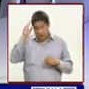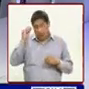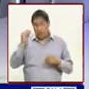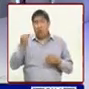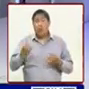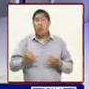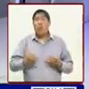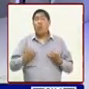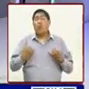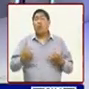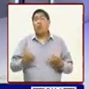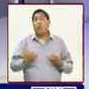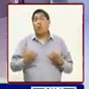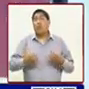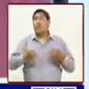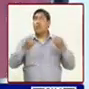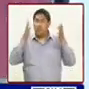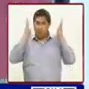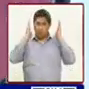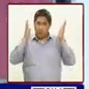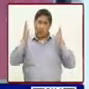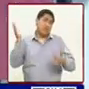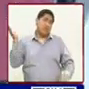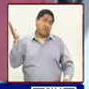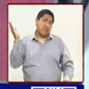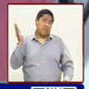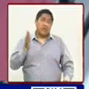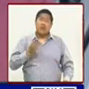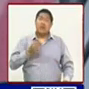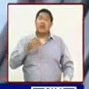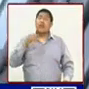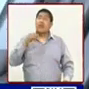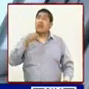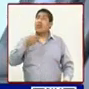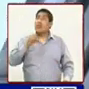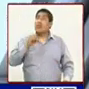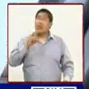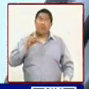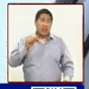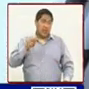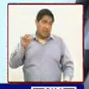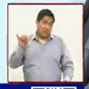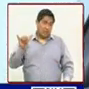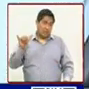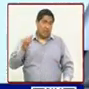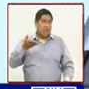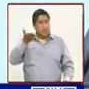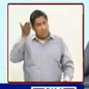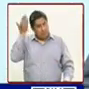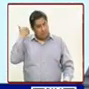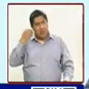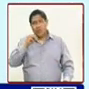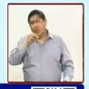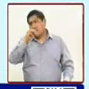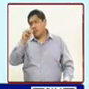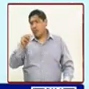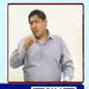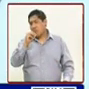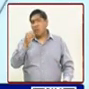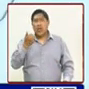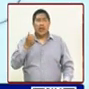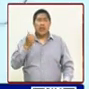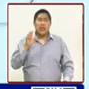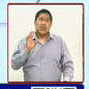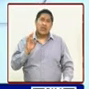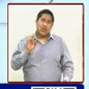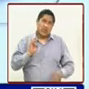está viendo usted en pantalla. Preste mucha atención. Se trata de Giovanni Choque. Él está desaparecido desde el pasado martes 17